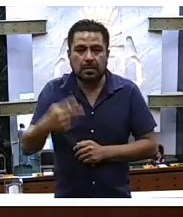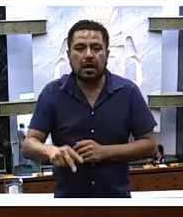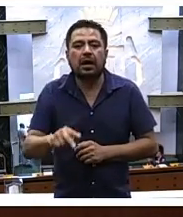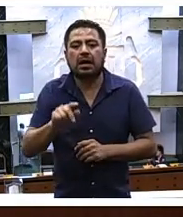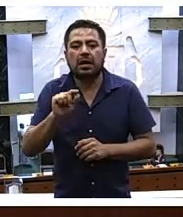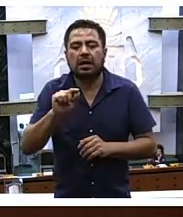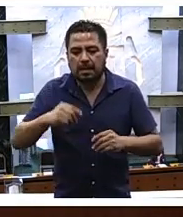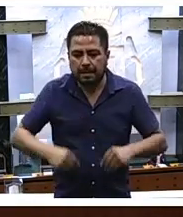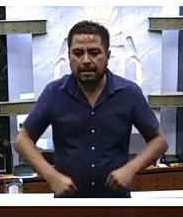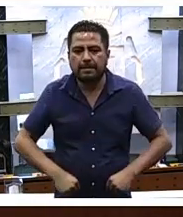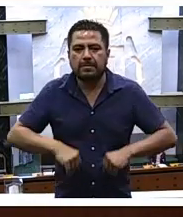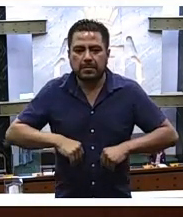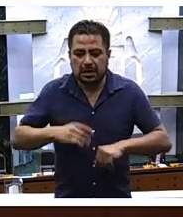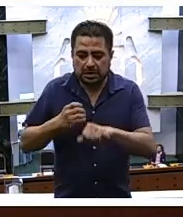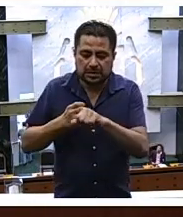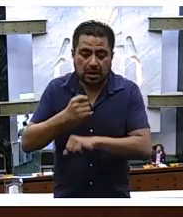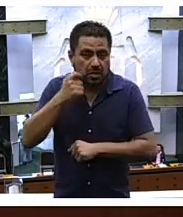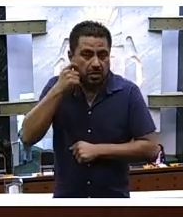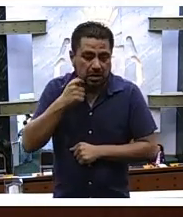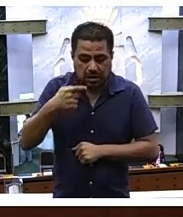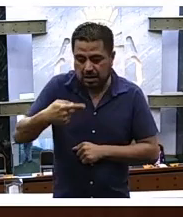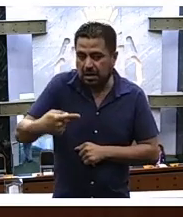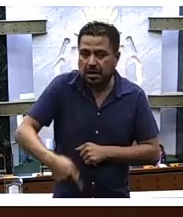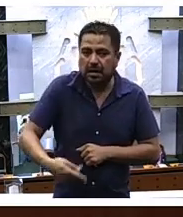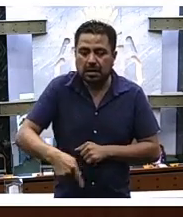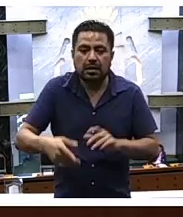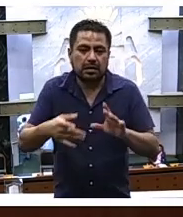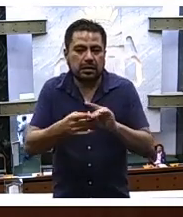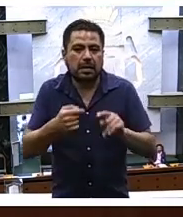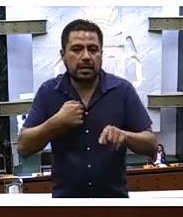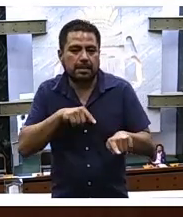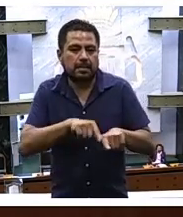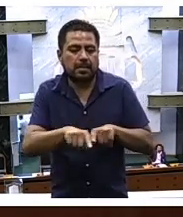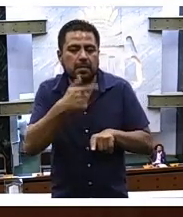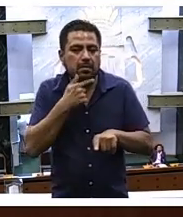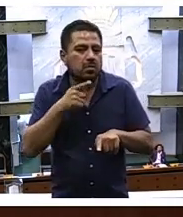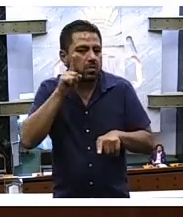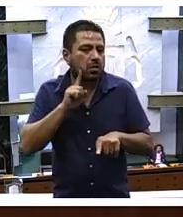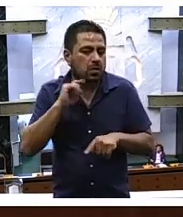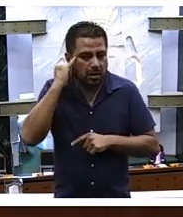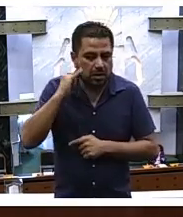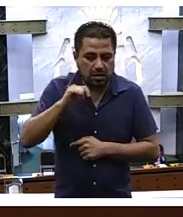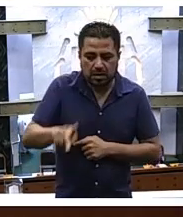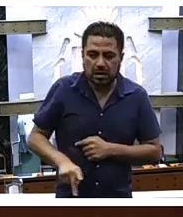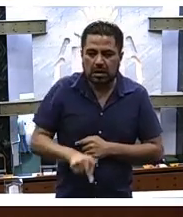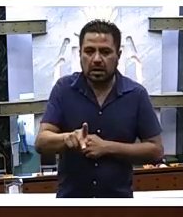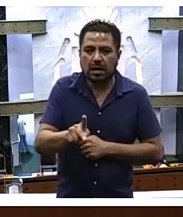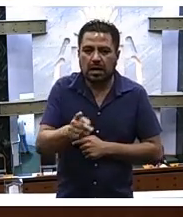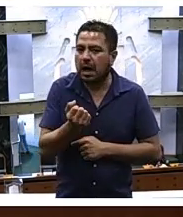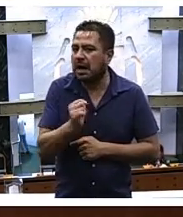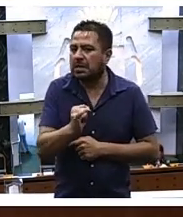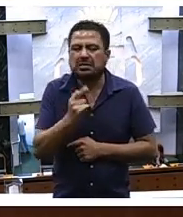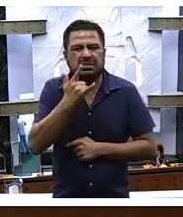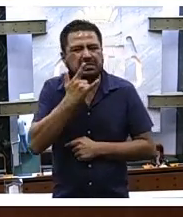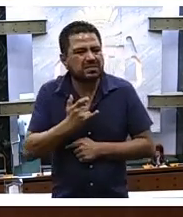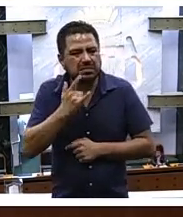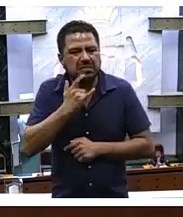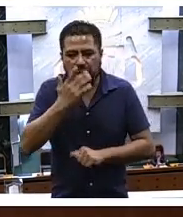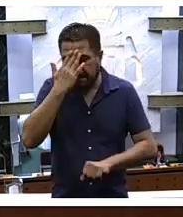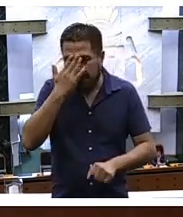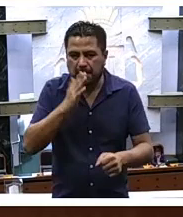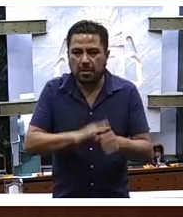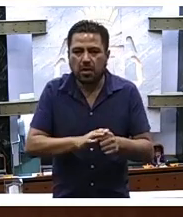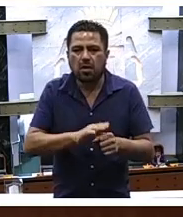que residen en el estado de Guerrero, y me refiero a mis hermanas y hermanos indígenas. Así pues, la lucha por la memoria de